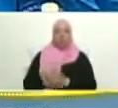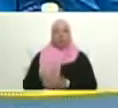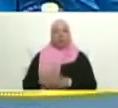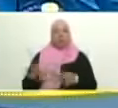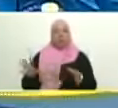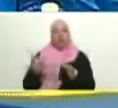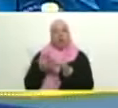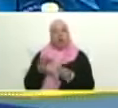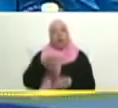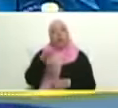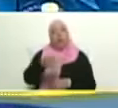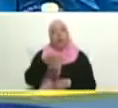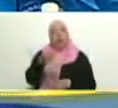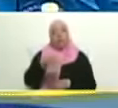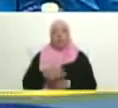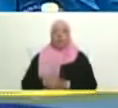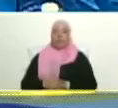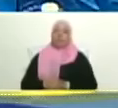Unidos siempre.